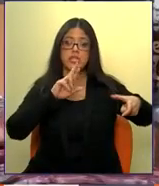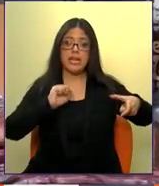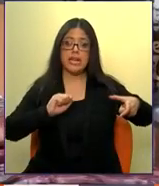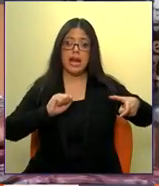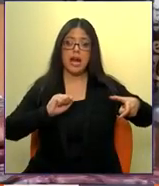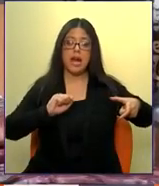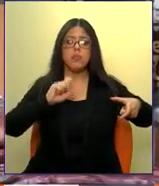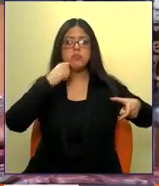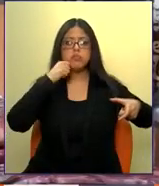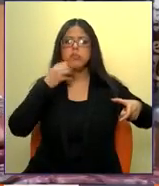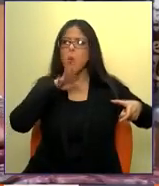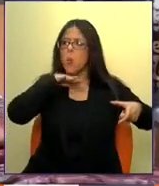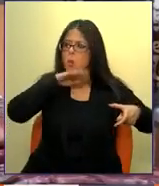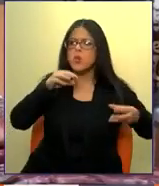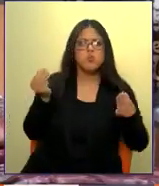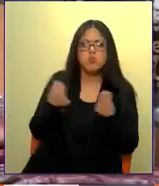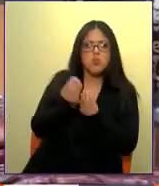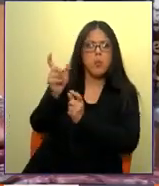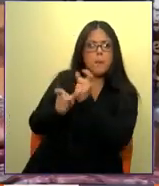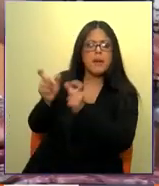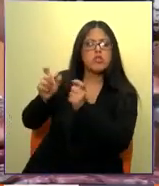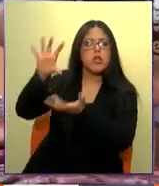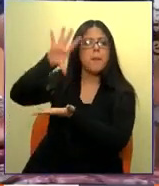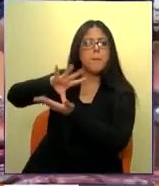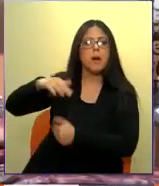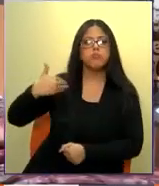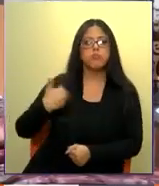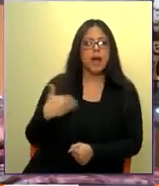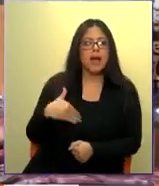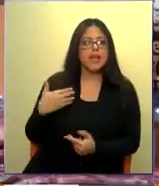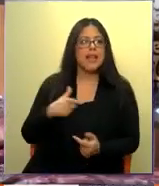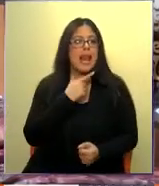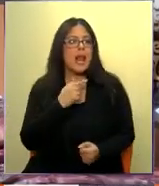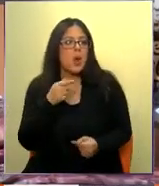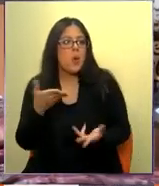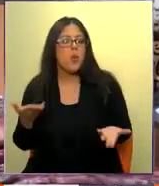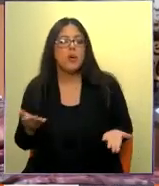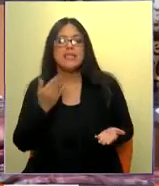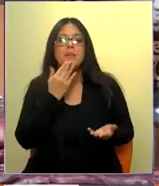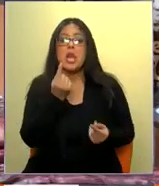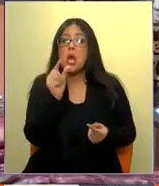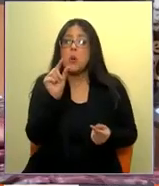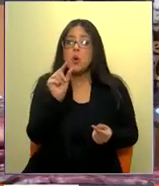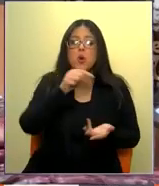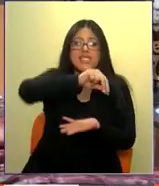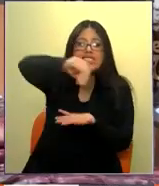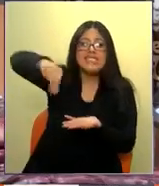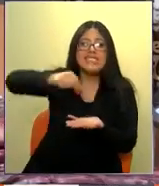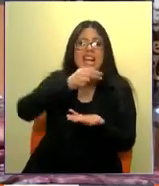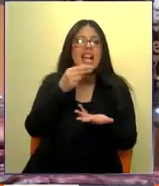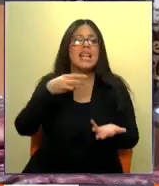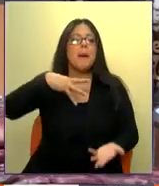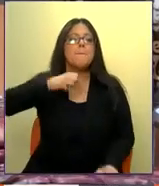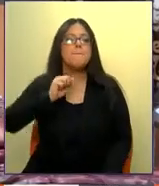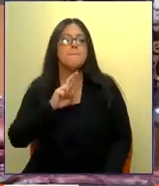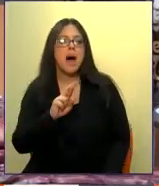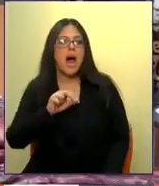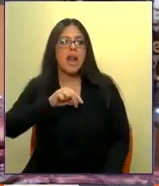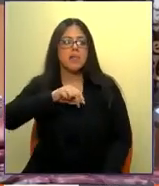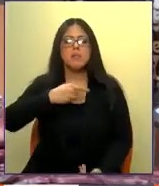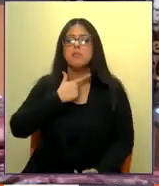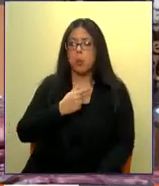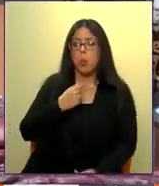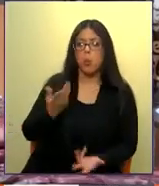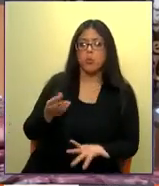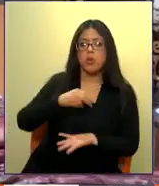utilizan mucho los argentinos y que les gusta mucho. Y vamos con un poquito de sal de mar, a mí me gusta mucho esta sal, sal de